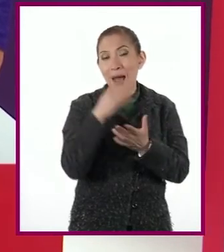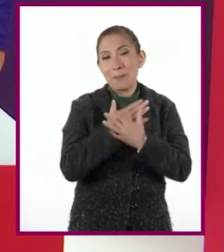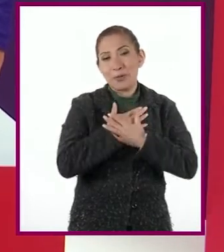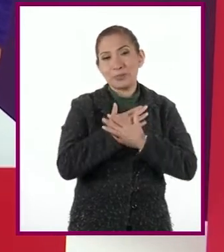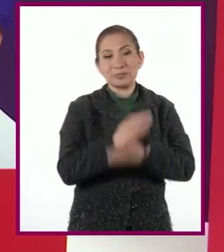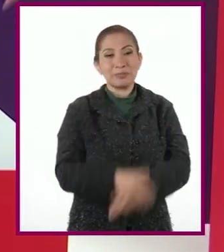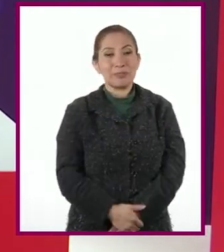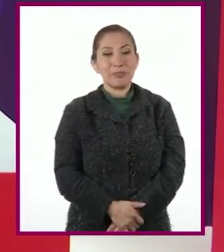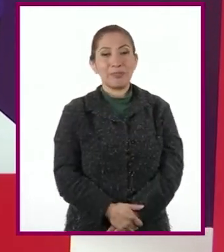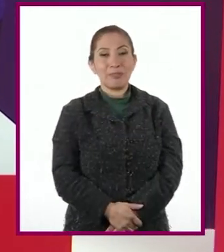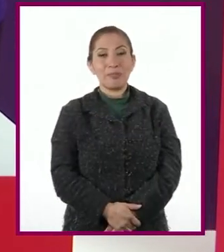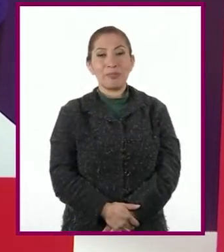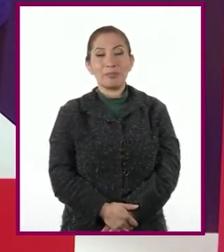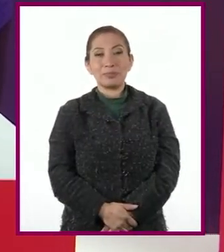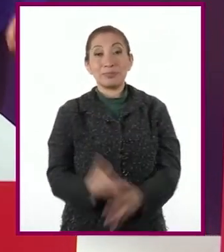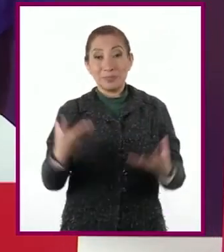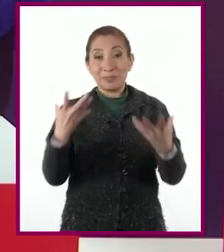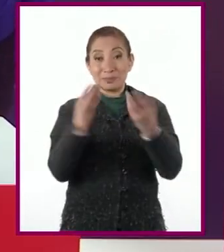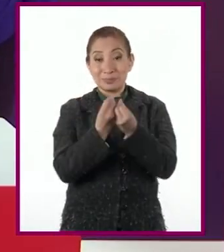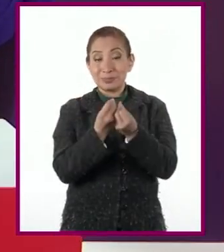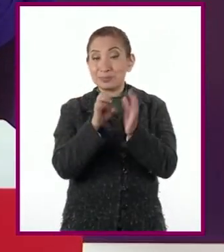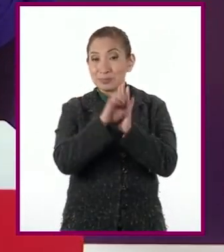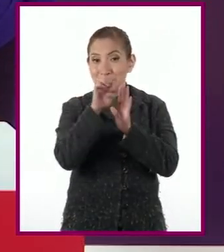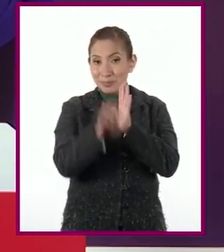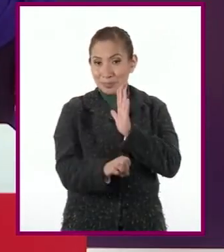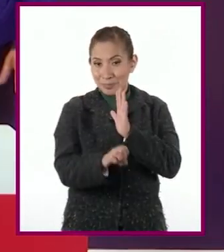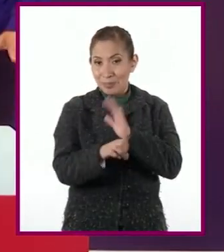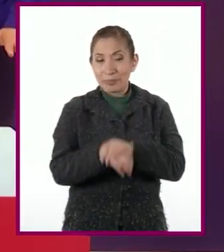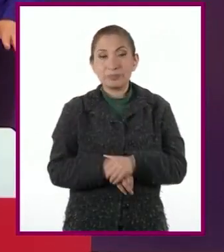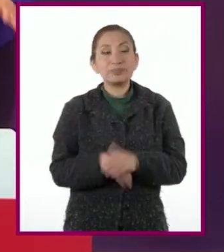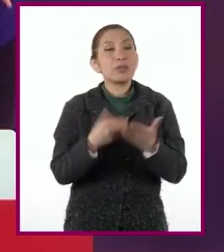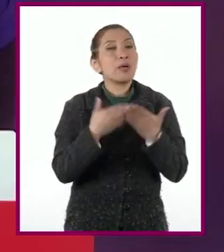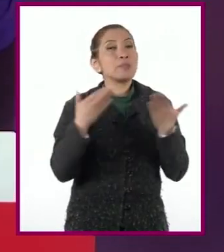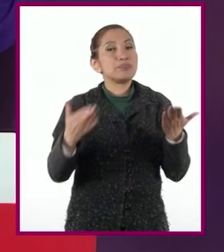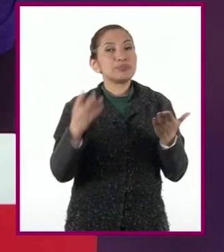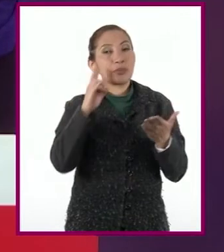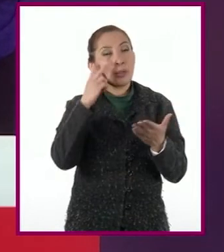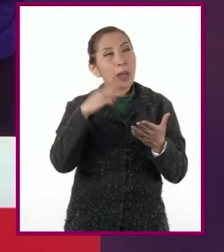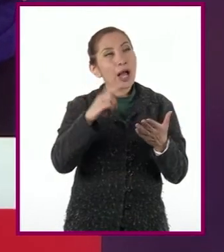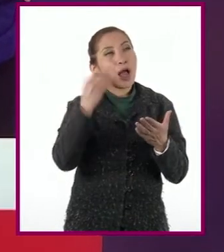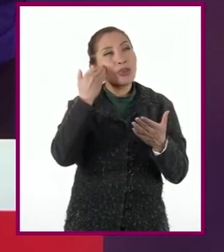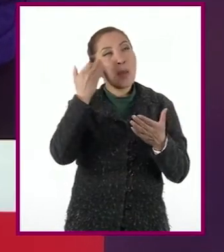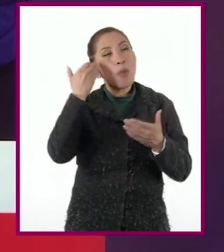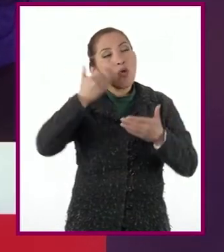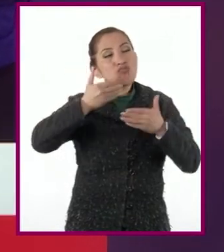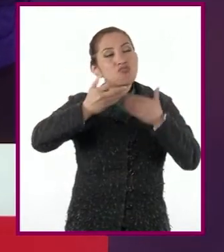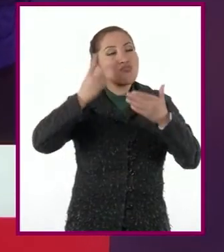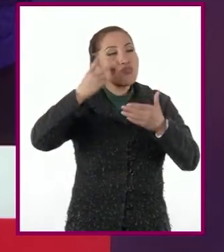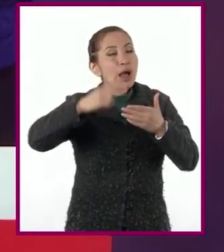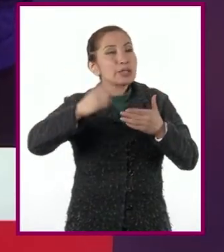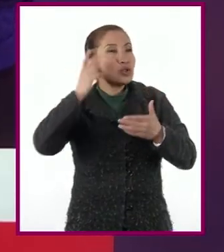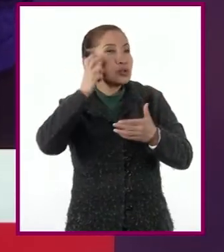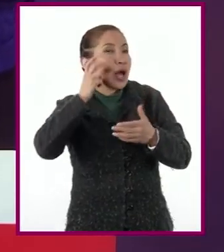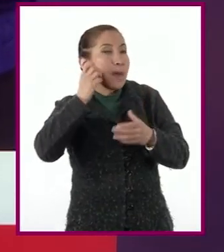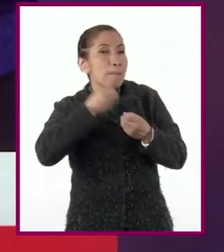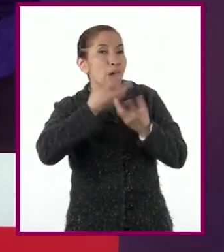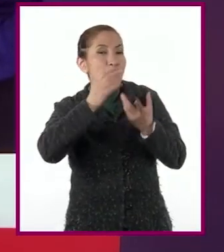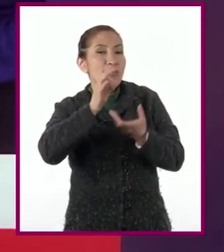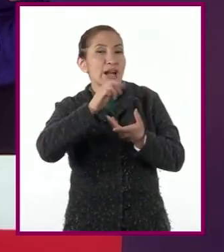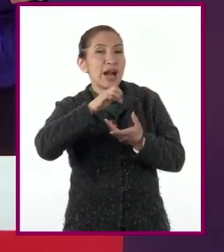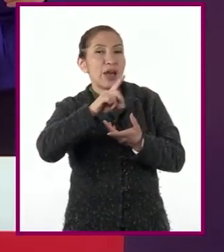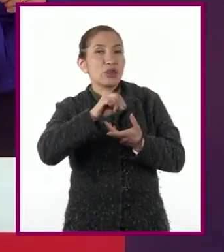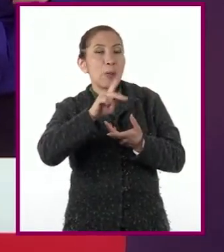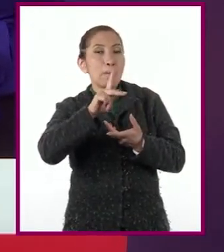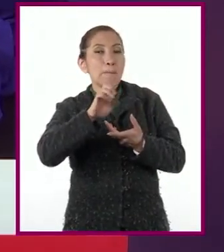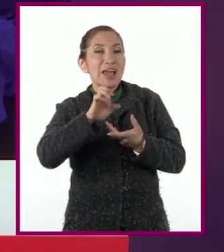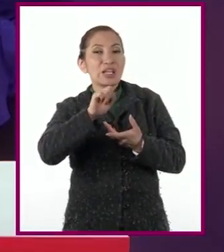amor. Trabajemos juntos un ejemplo más. Ahora viajemos en el tiempo y escuchemos un poema de Fernando